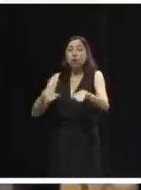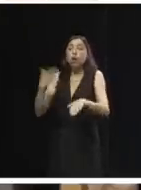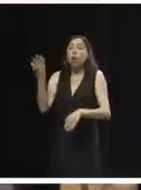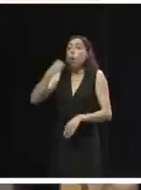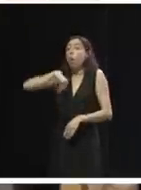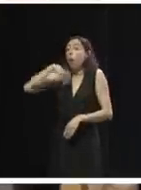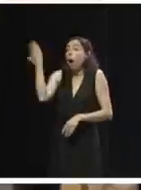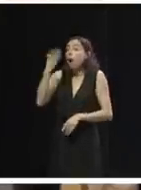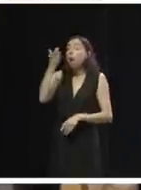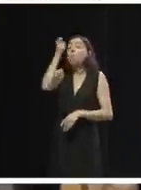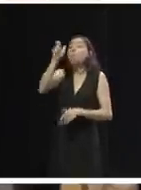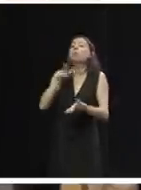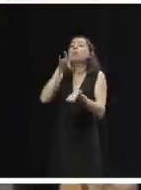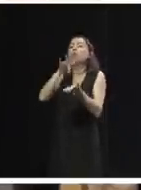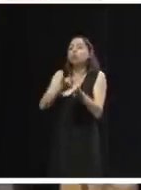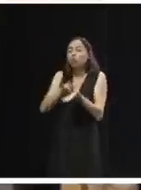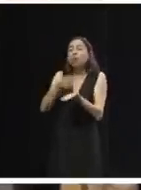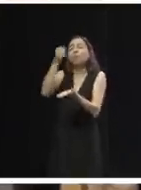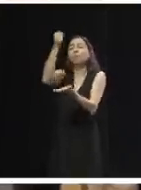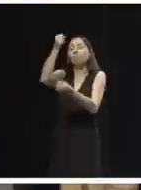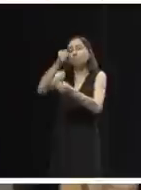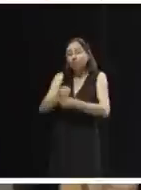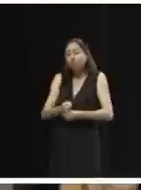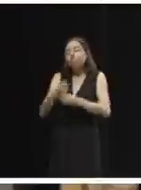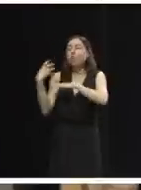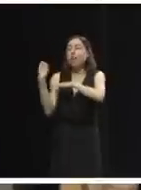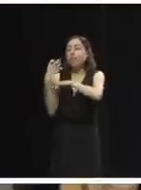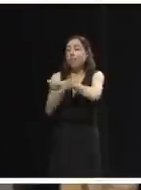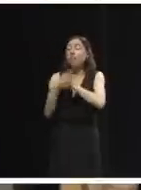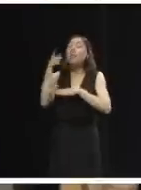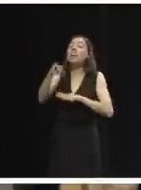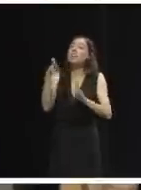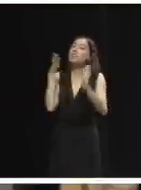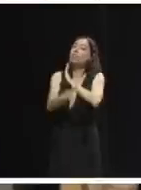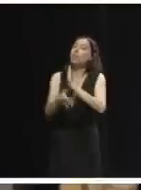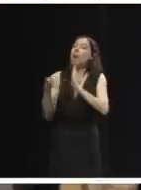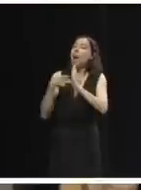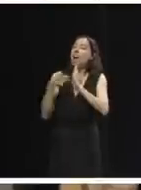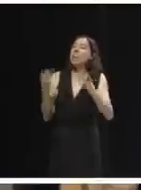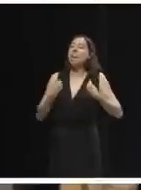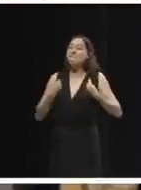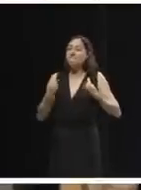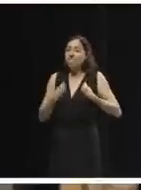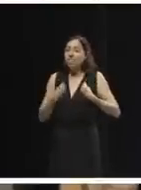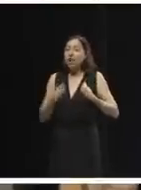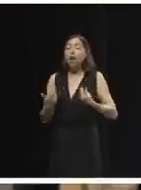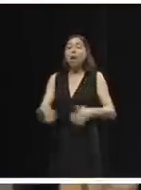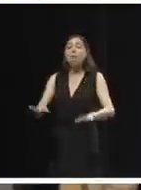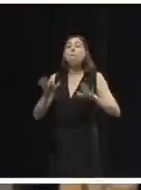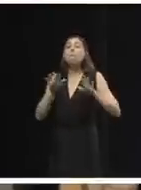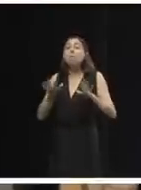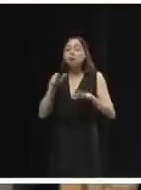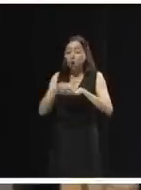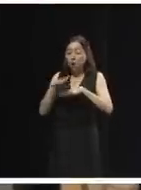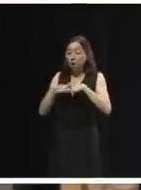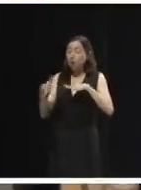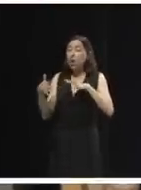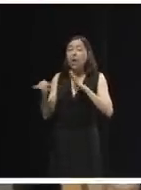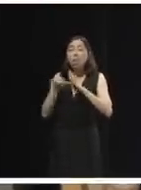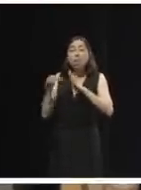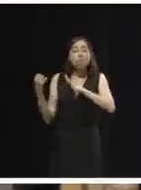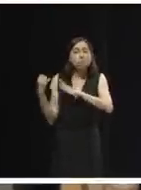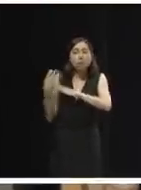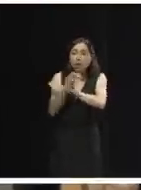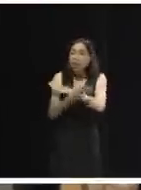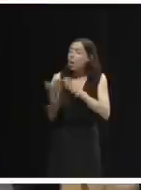pueblo? Eso sí es calidad de vida. Pero resulta que no solo no tenemos una red de cercanías, sino que llevamos décadas con